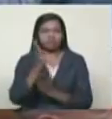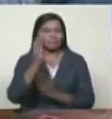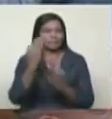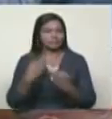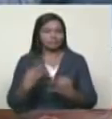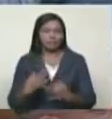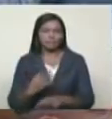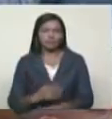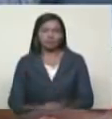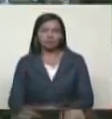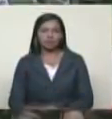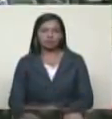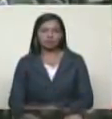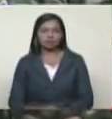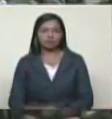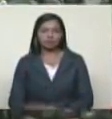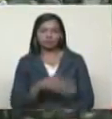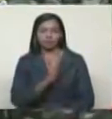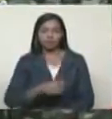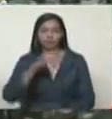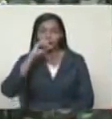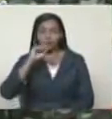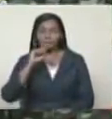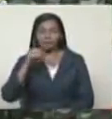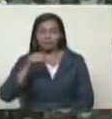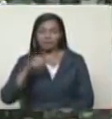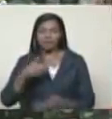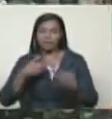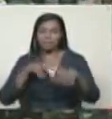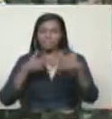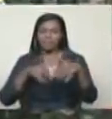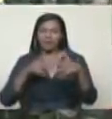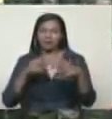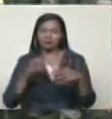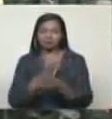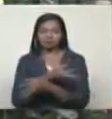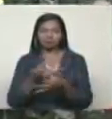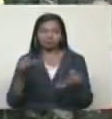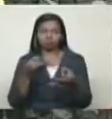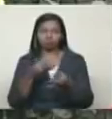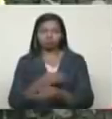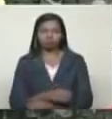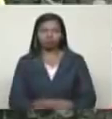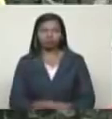nuestro comandante en jefe a la salida de esta marcha imponente.